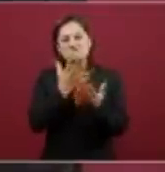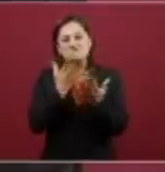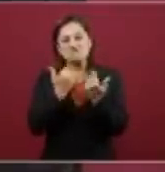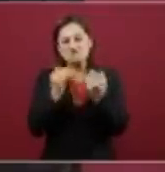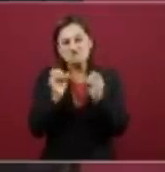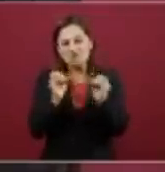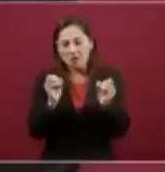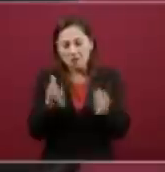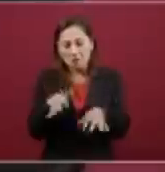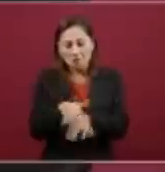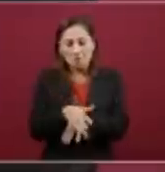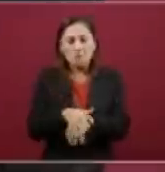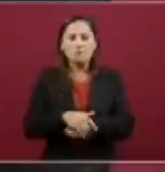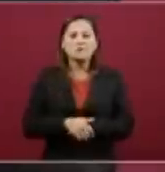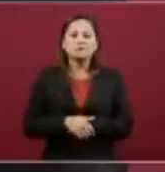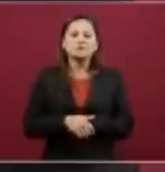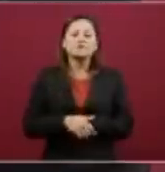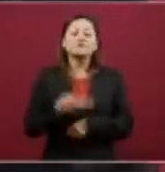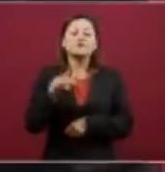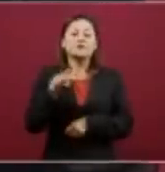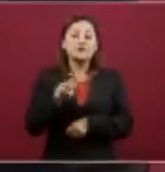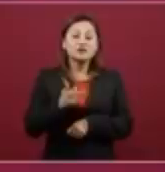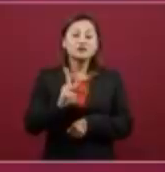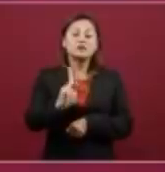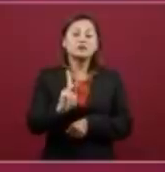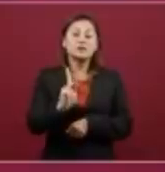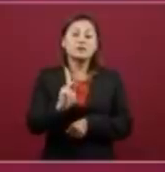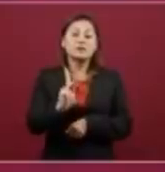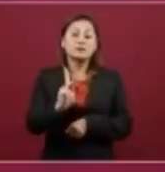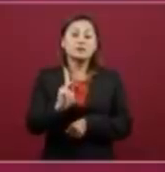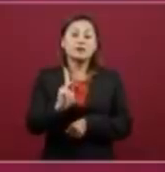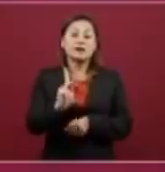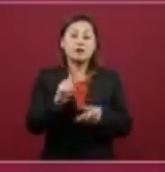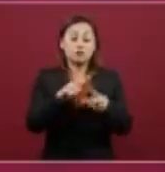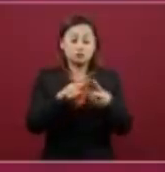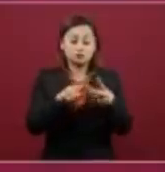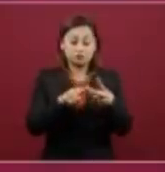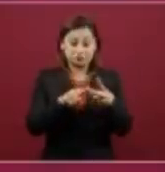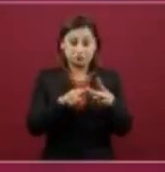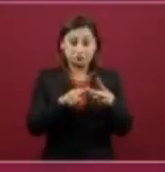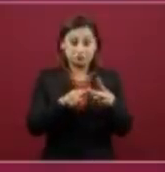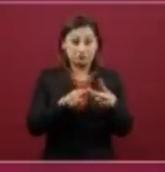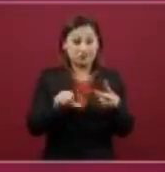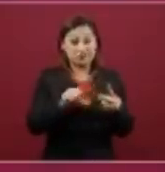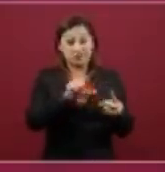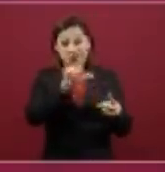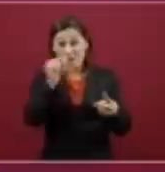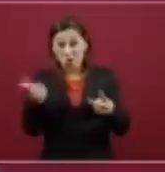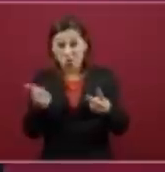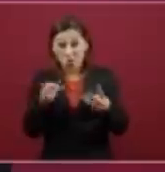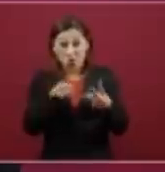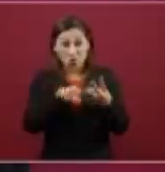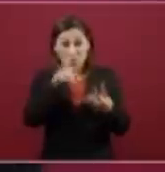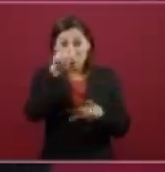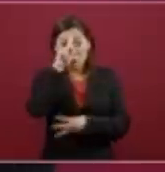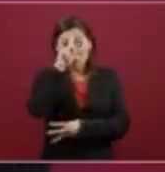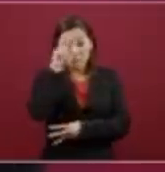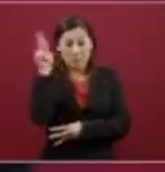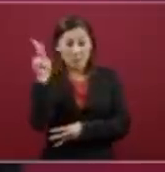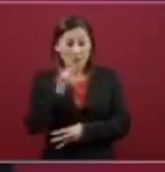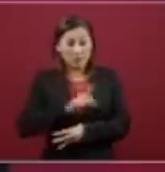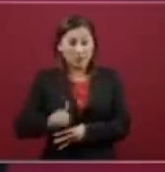Sin embargo, aunque parezca increíble, está peor el servicio a quienes no